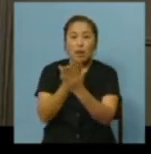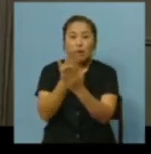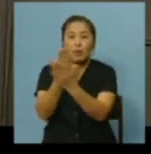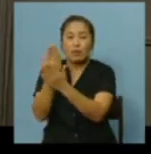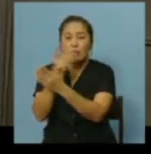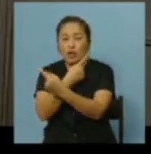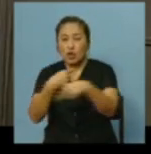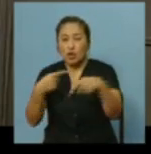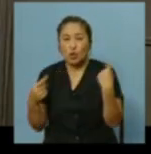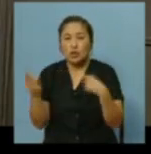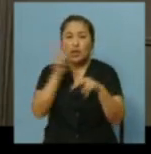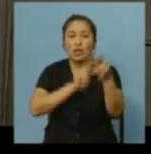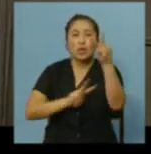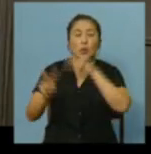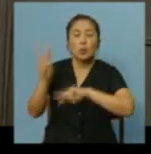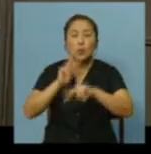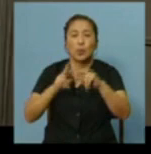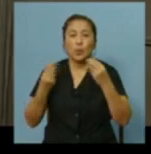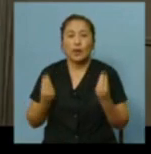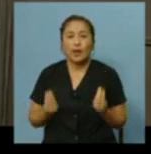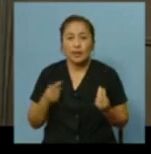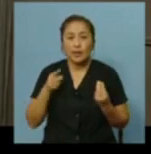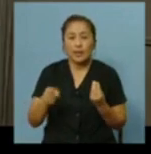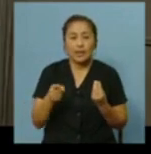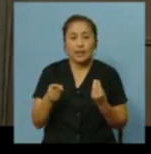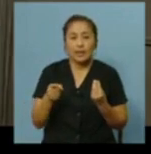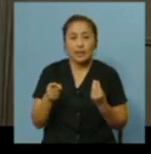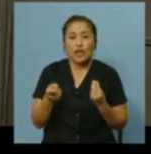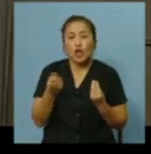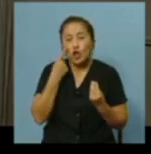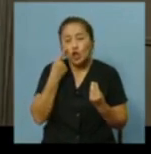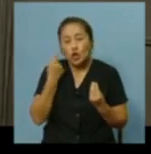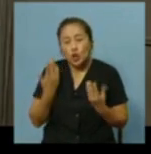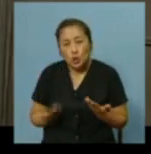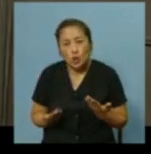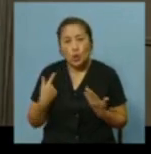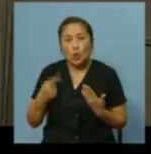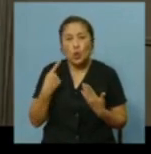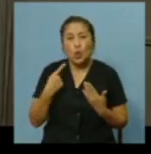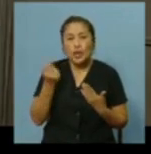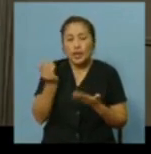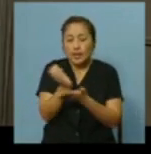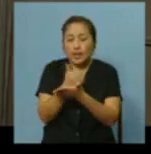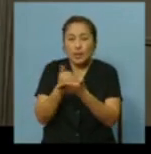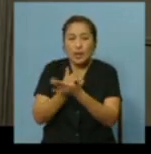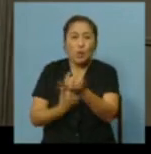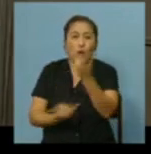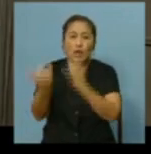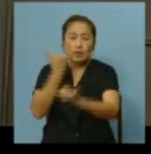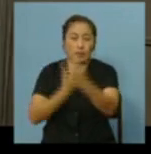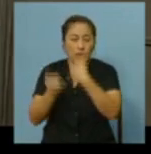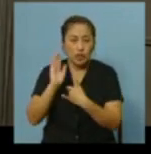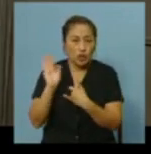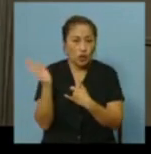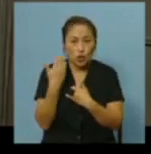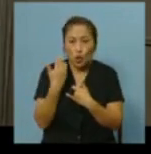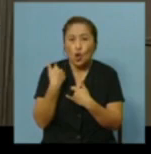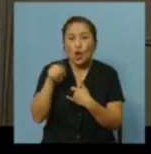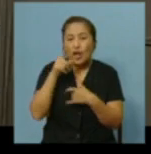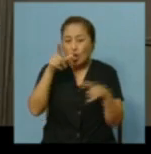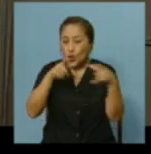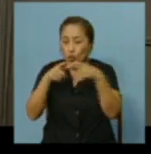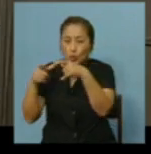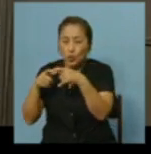antecedentes y buscar que tomen conocimiento y participación y después demos las explicaciones de todas las partes